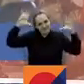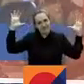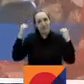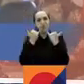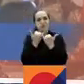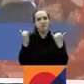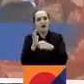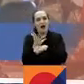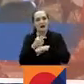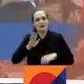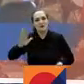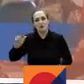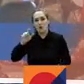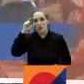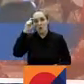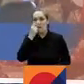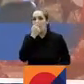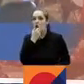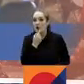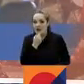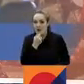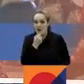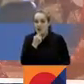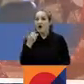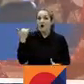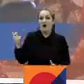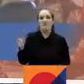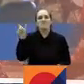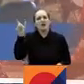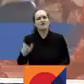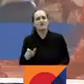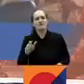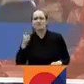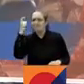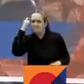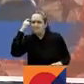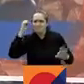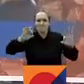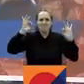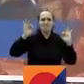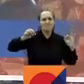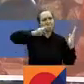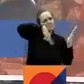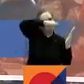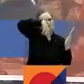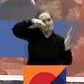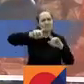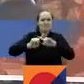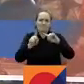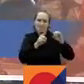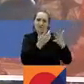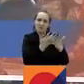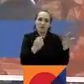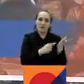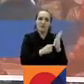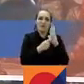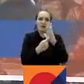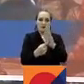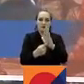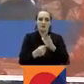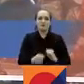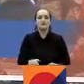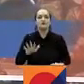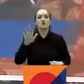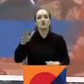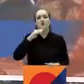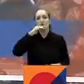del arte. Pero Botero representa más con su monumentalidad, sus óleos y acuarelas. Daniel Cañas, ¿cómo celebra la